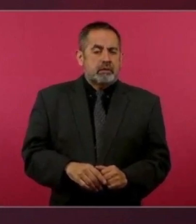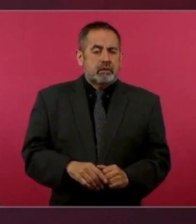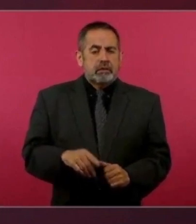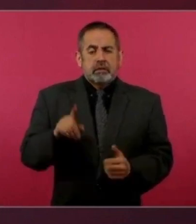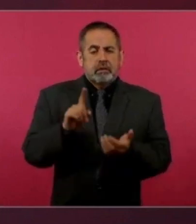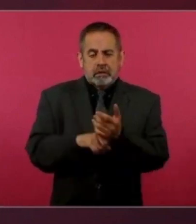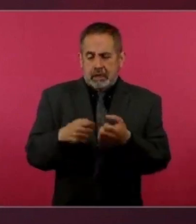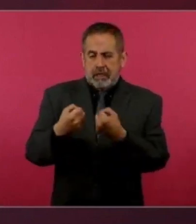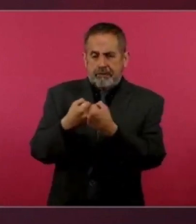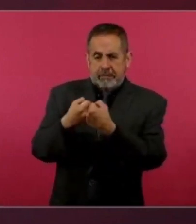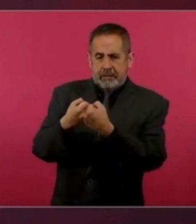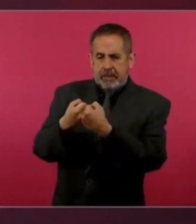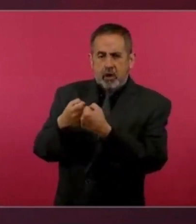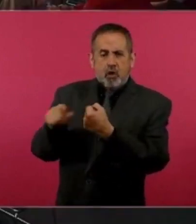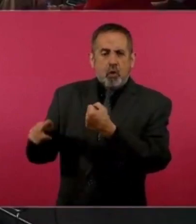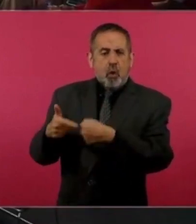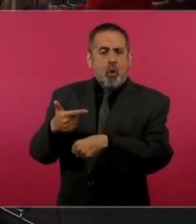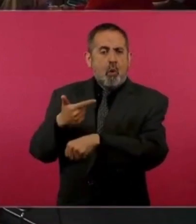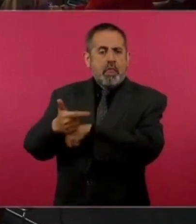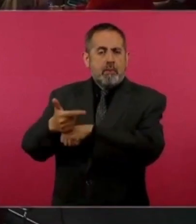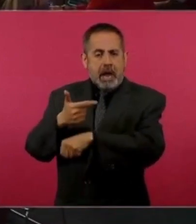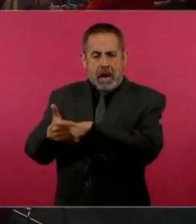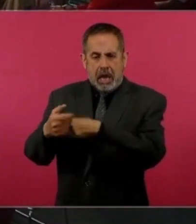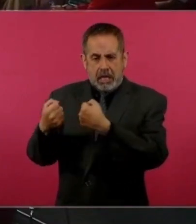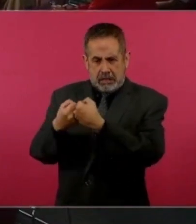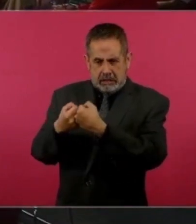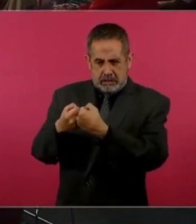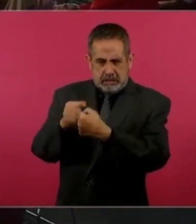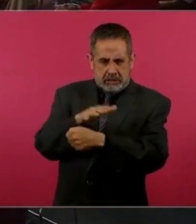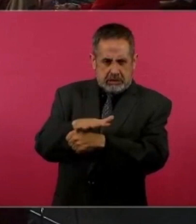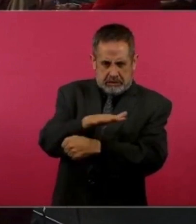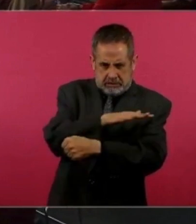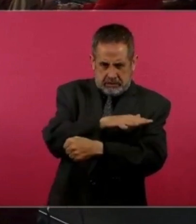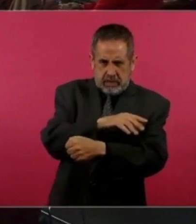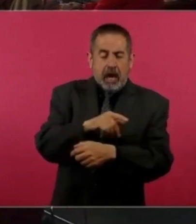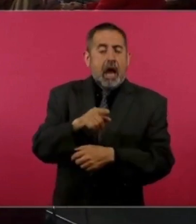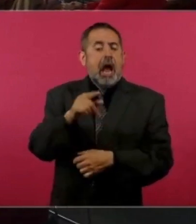los límites con Guatemala. Ayer hablaba yo